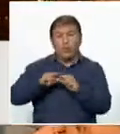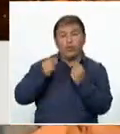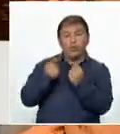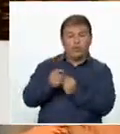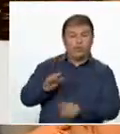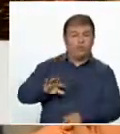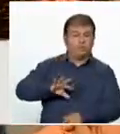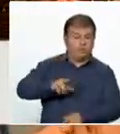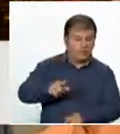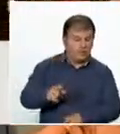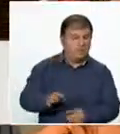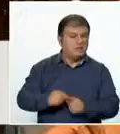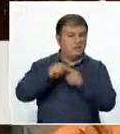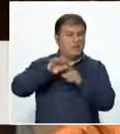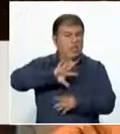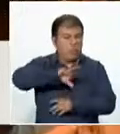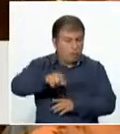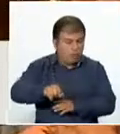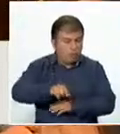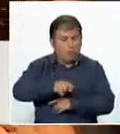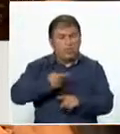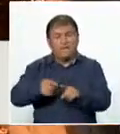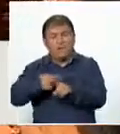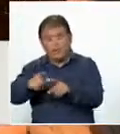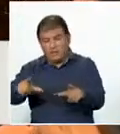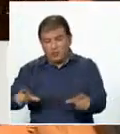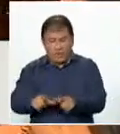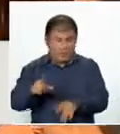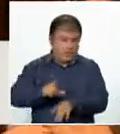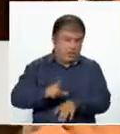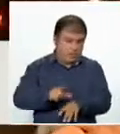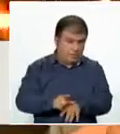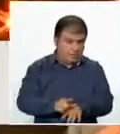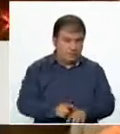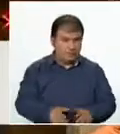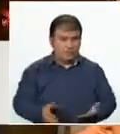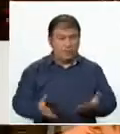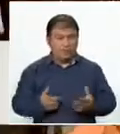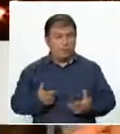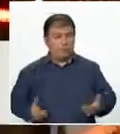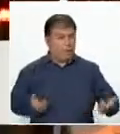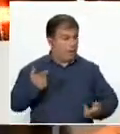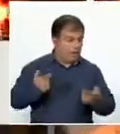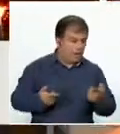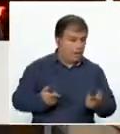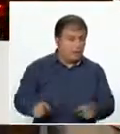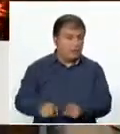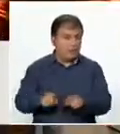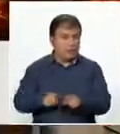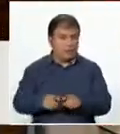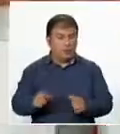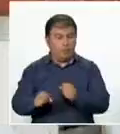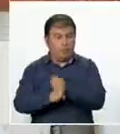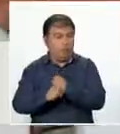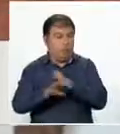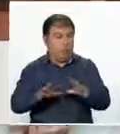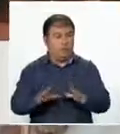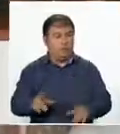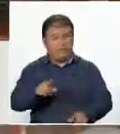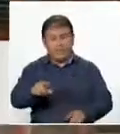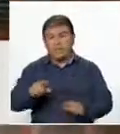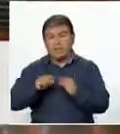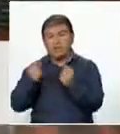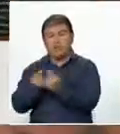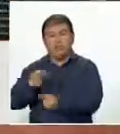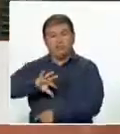dedicada principalmente al robo agravado que ha estado asolando diferentes partes de Lima. Con armas, incluso también con explosivos. Esta